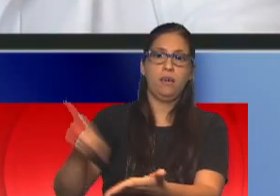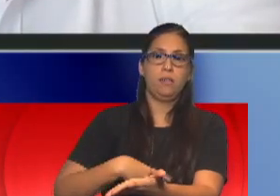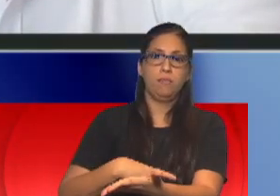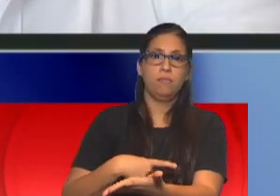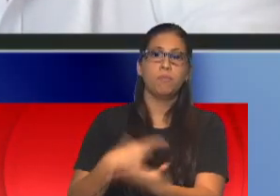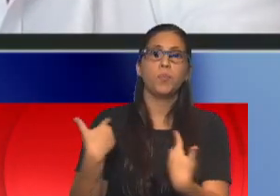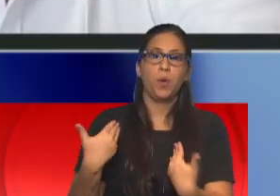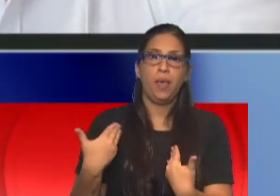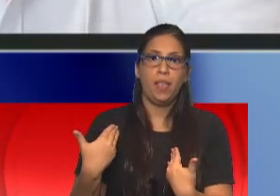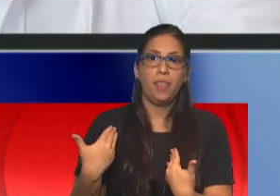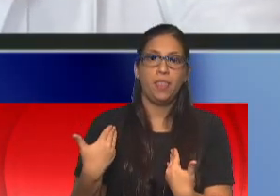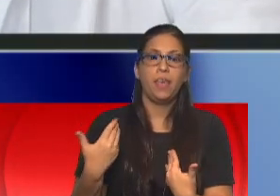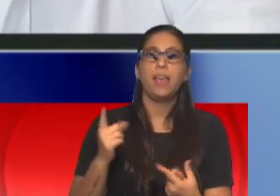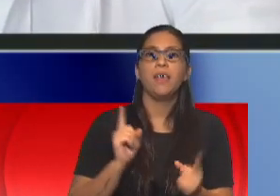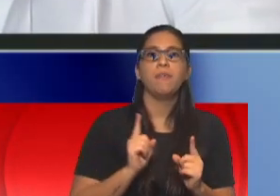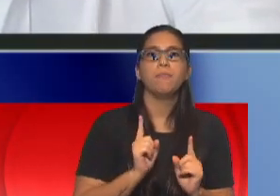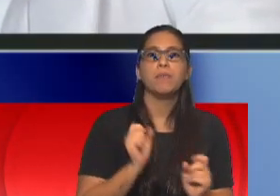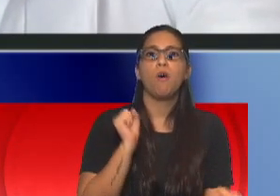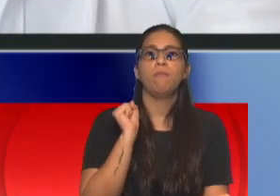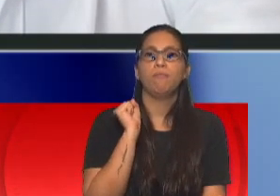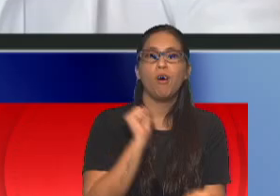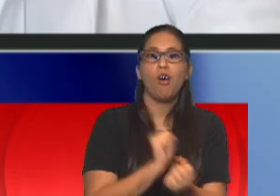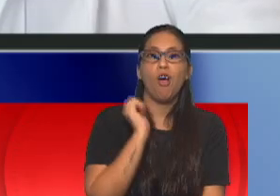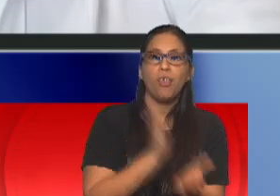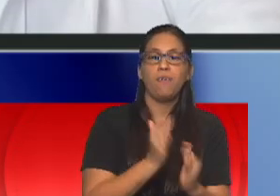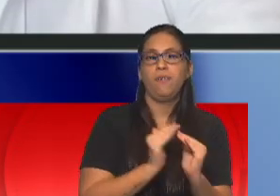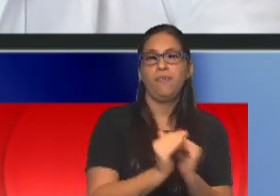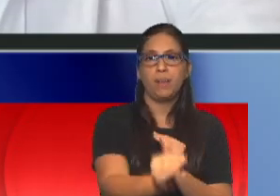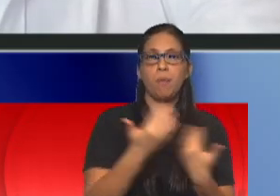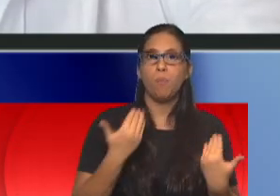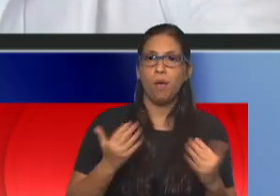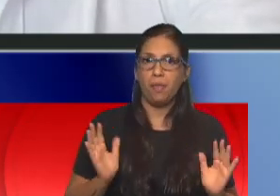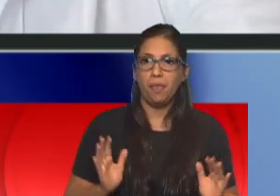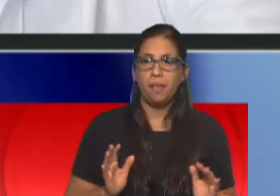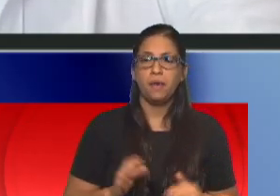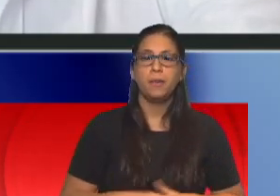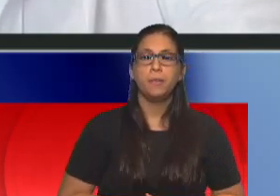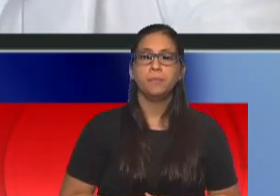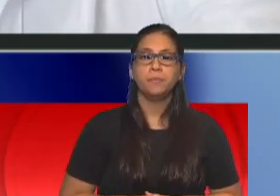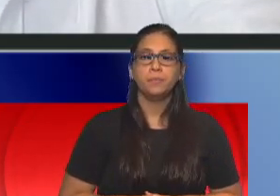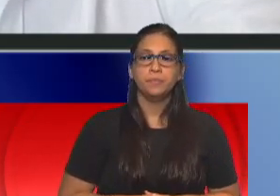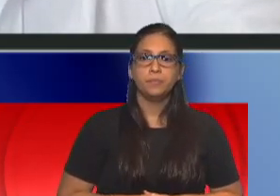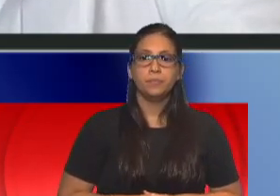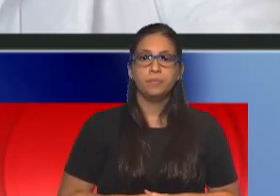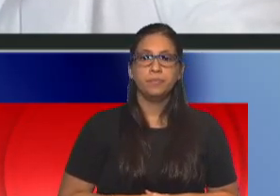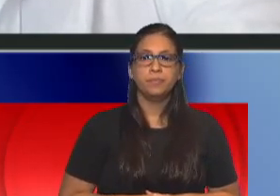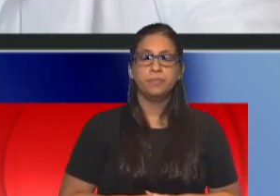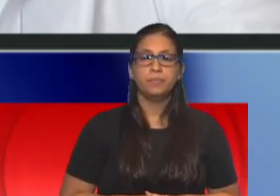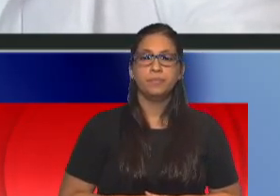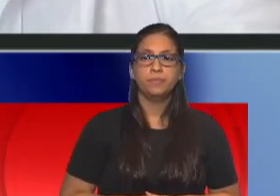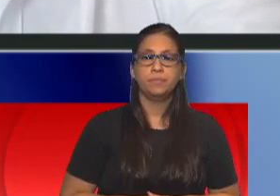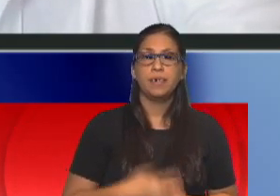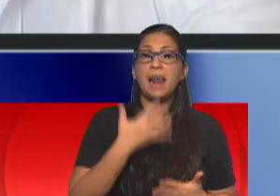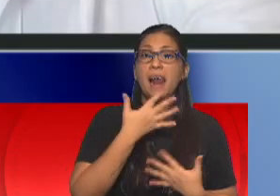recurso extraordinario y dejar firme esta condena. Así que la verdad es que si